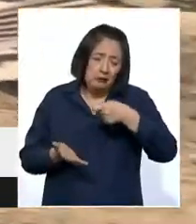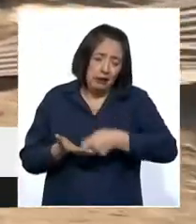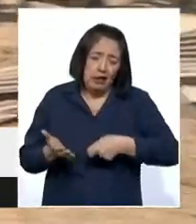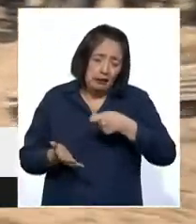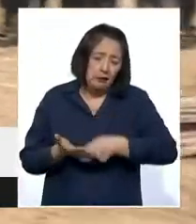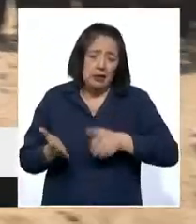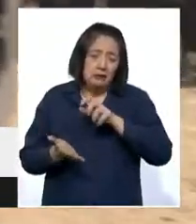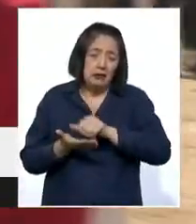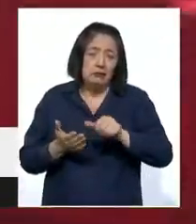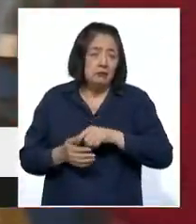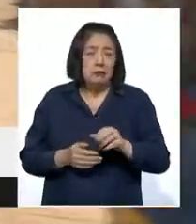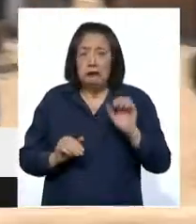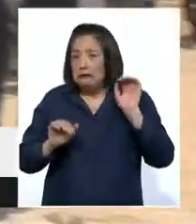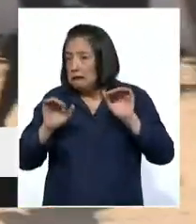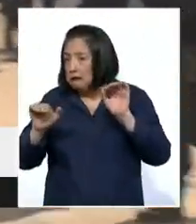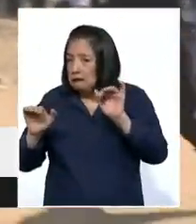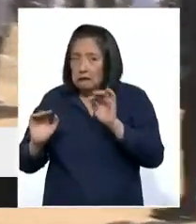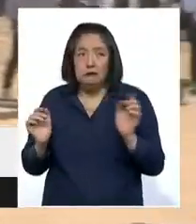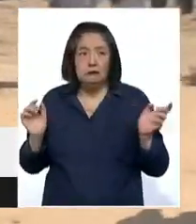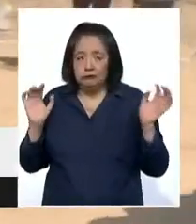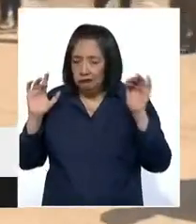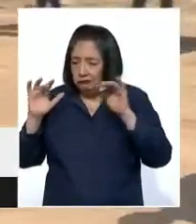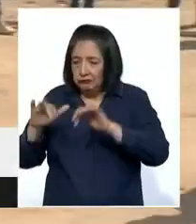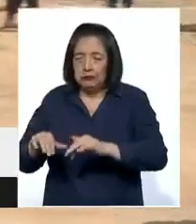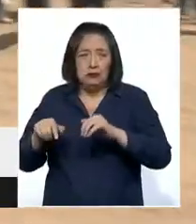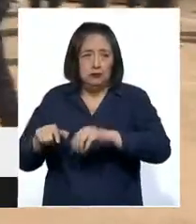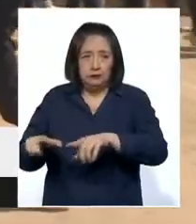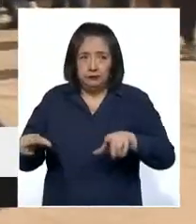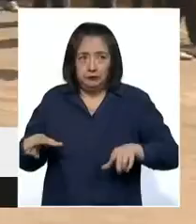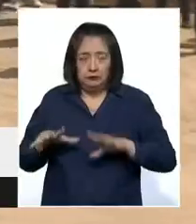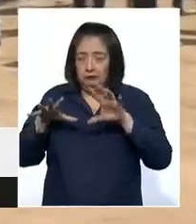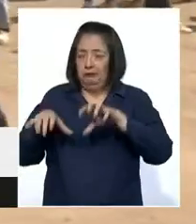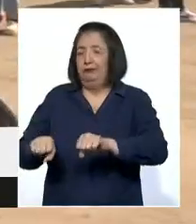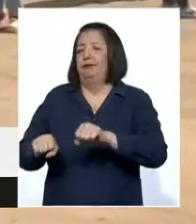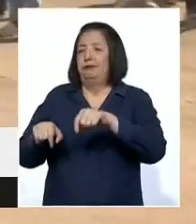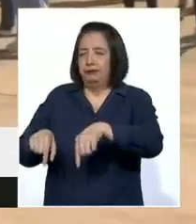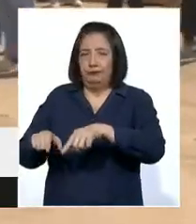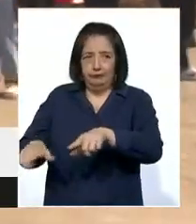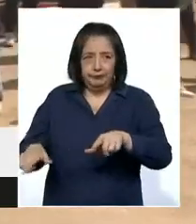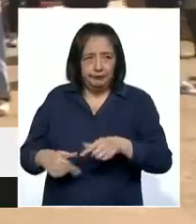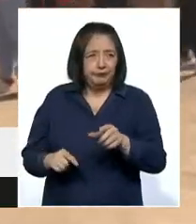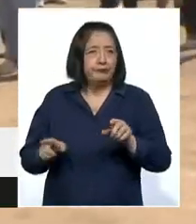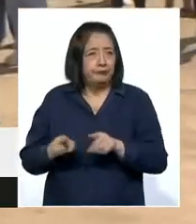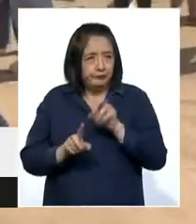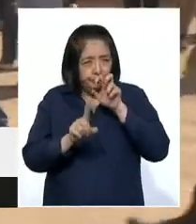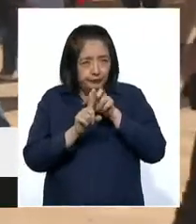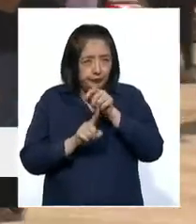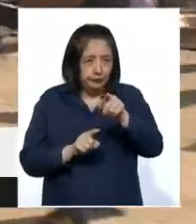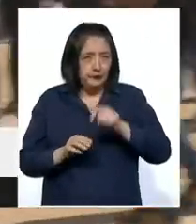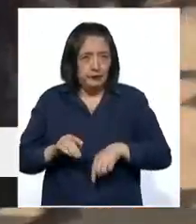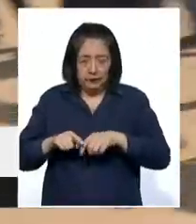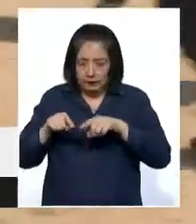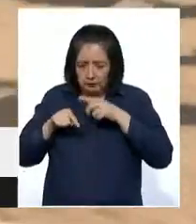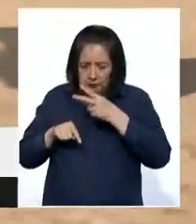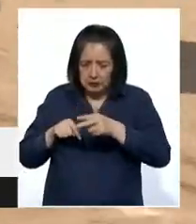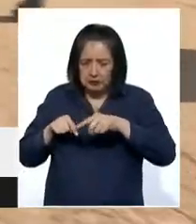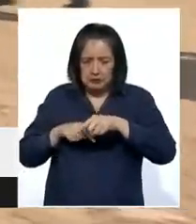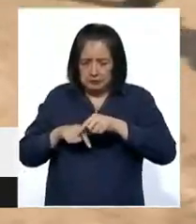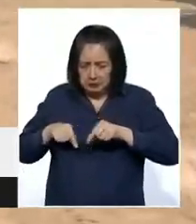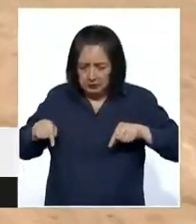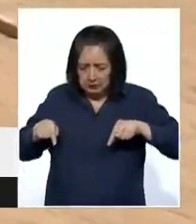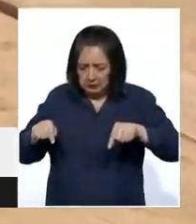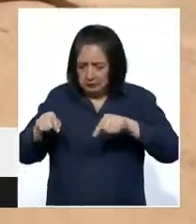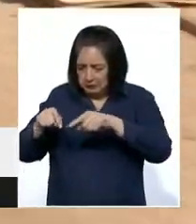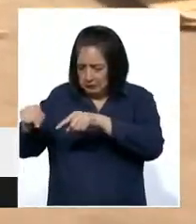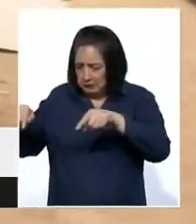se pasaron la voz llegaron a este lugar y tomaron posesión Incluso como ven en el piso han marcado con